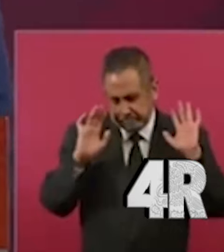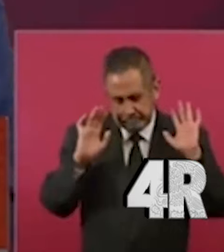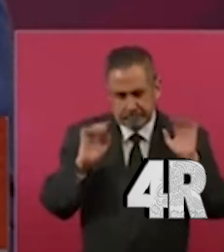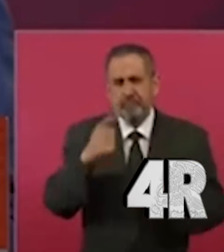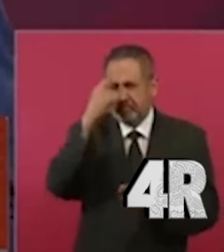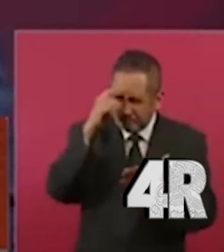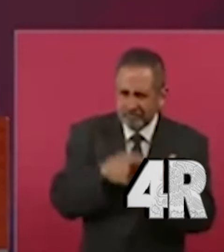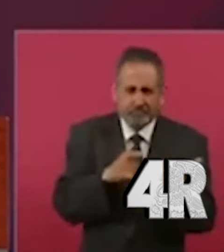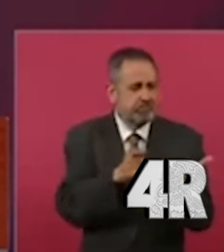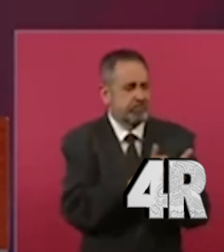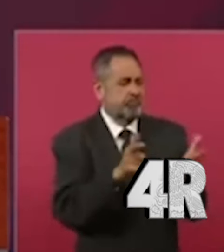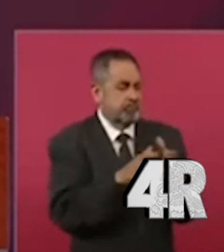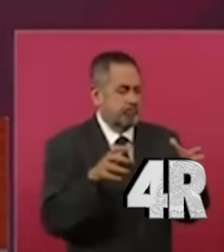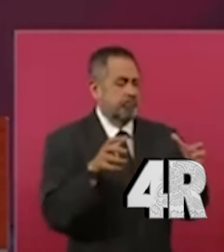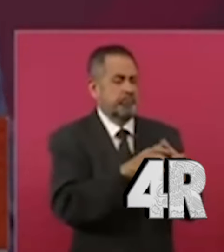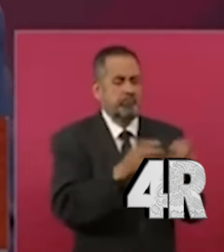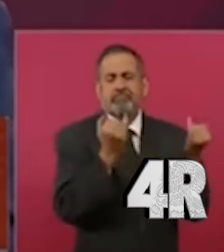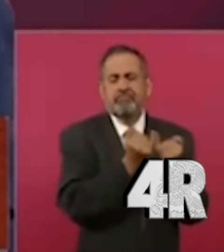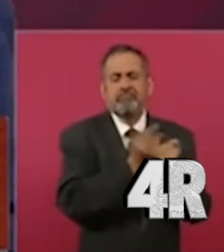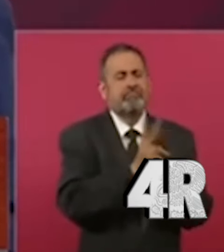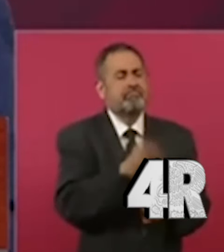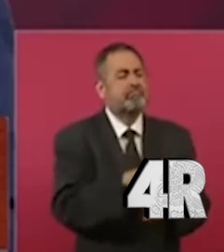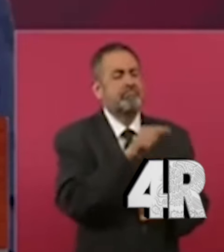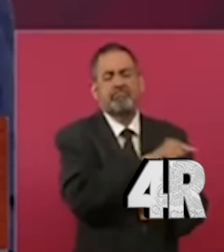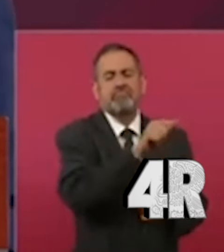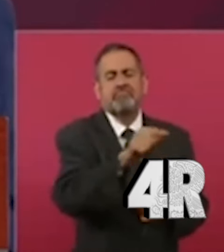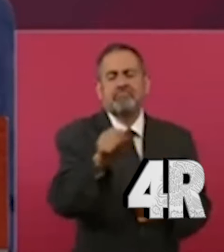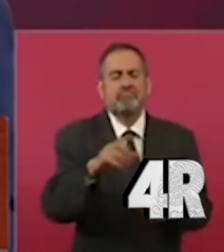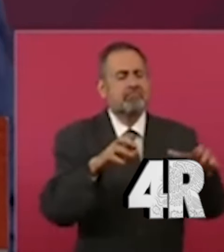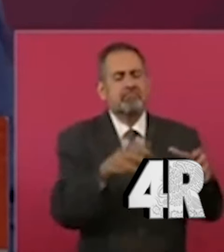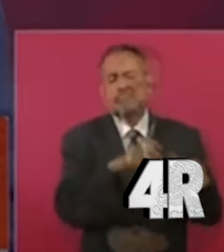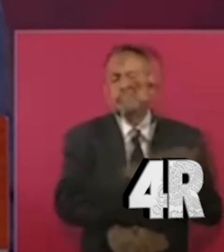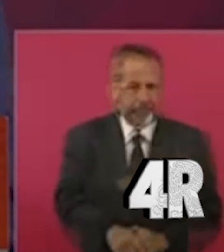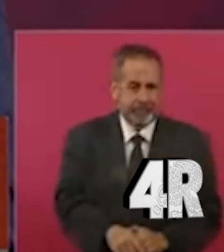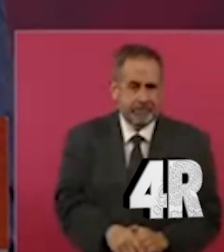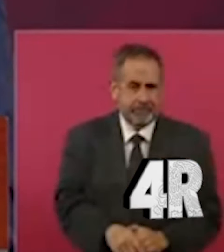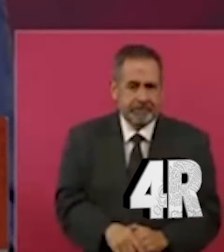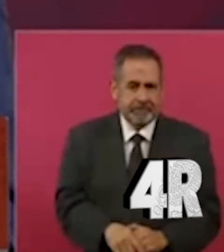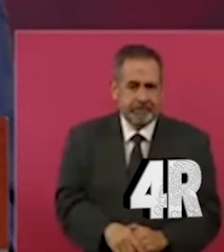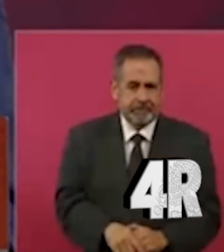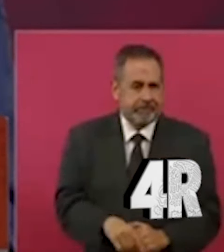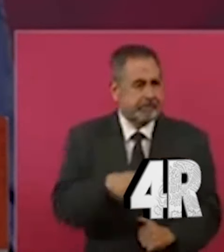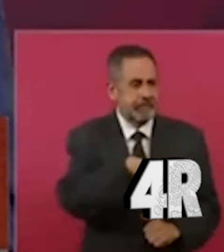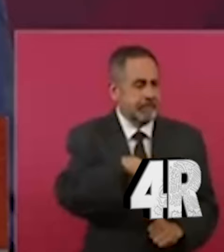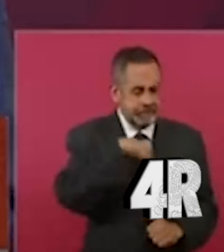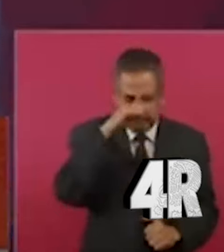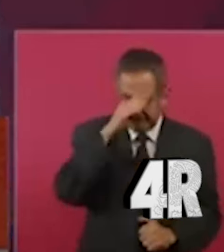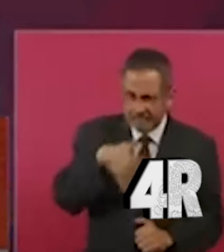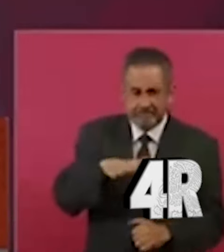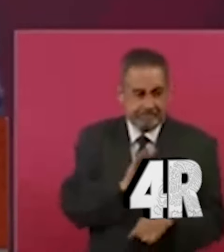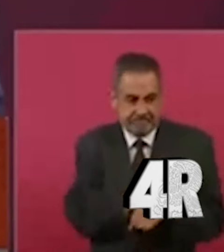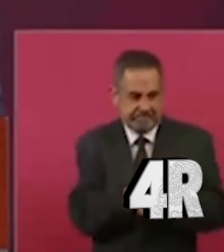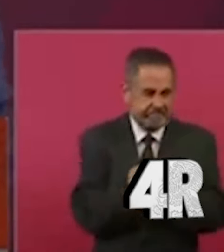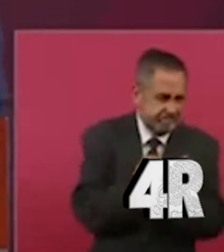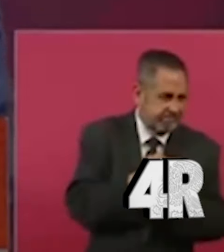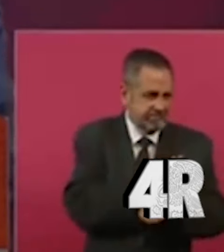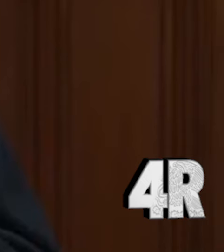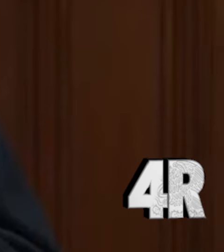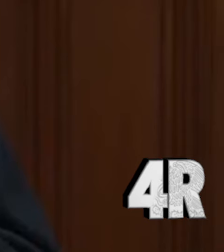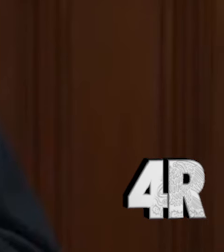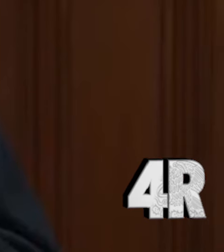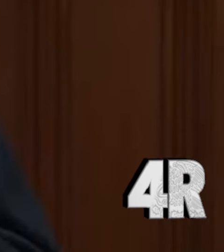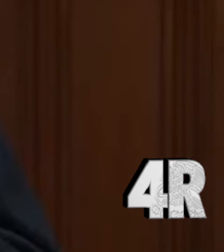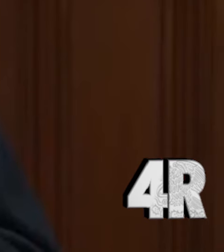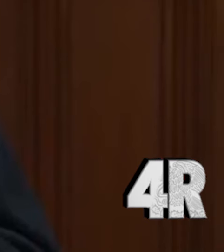eche abajo esta reforma y no se pueda llevar a cabo la elección de jueces y magistrados en 2025 y que como tal se